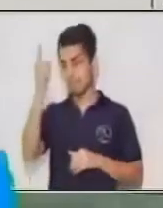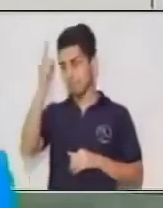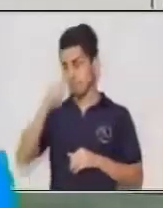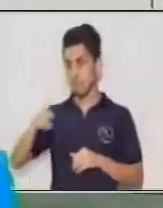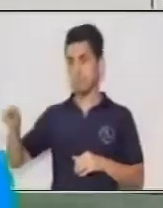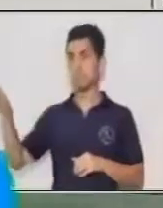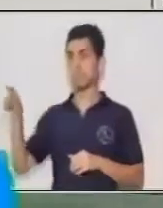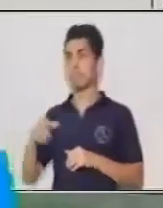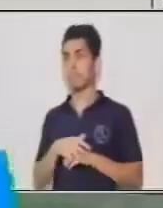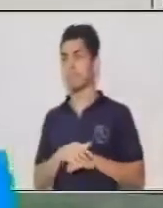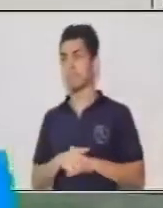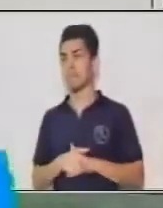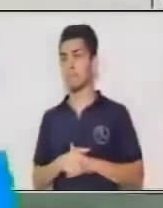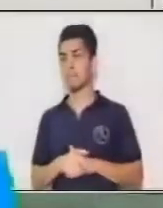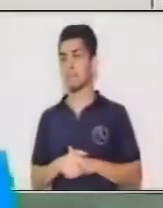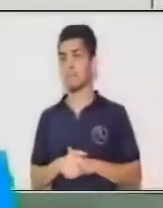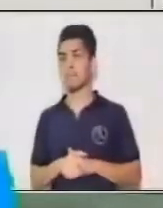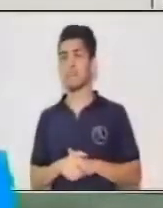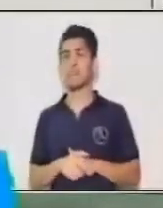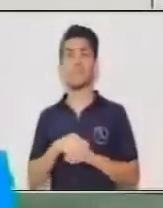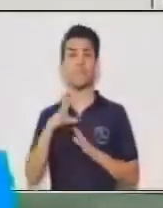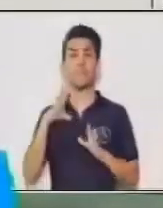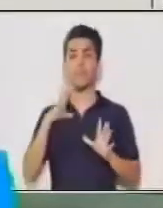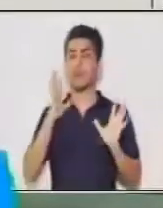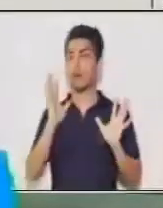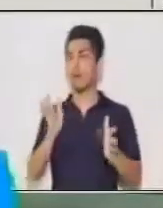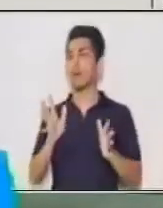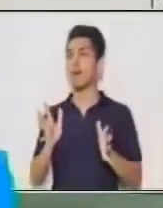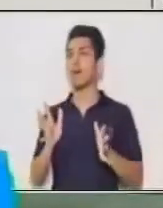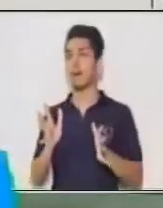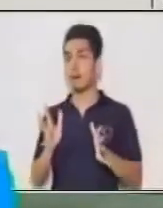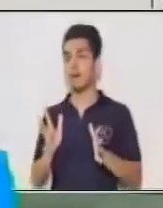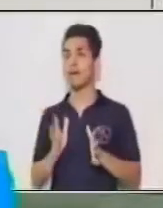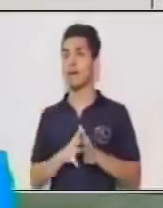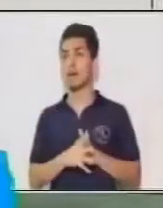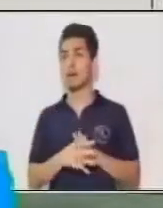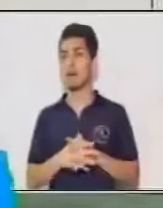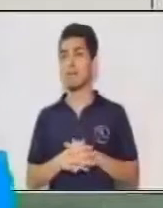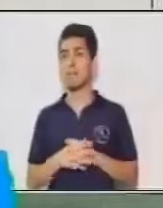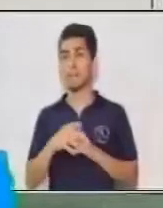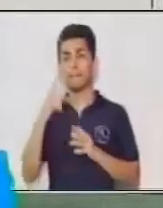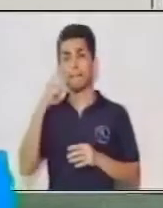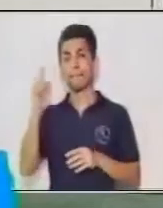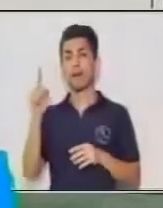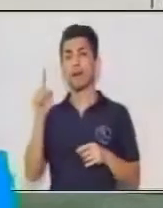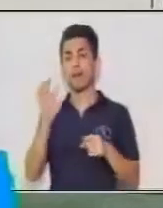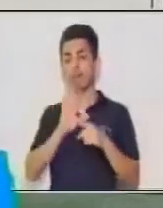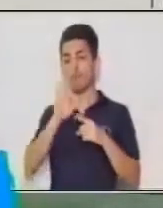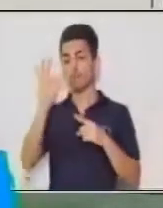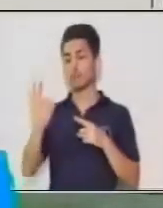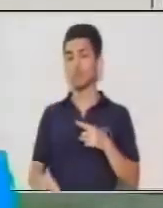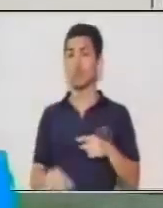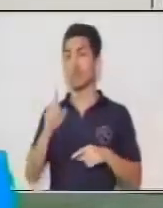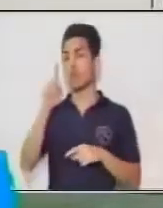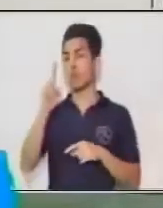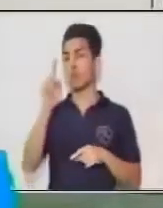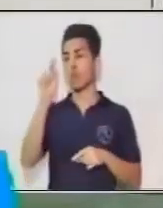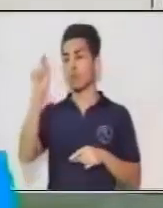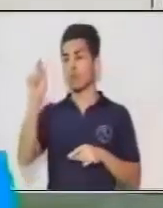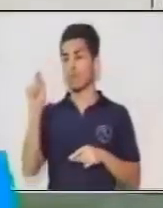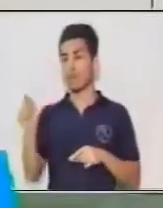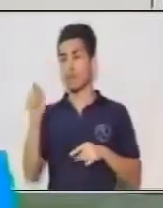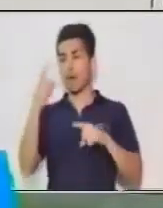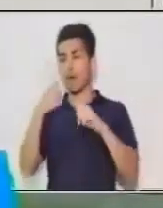¿Sí? Y ahí tenemos la gráfica, entonces, de la función 1 dividido